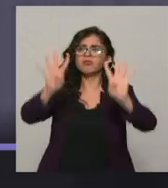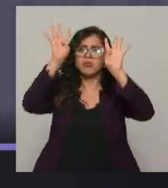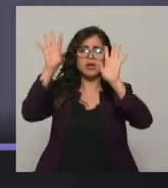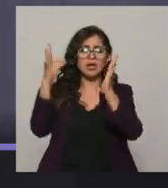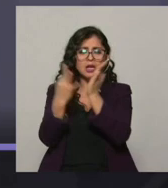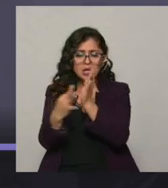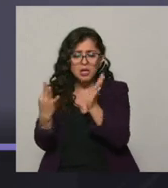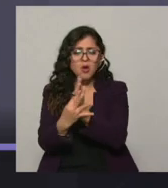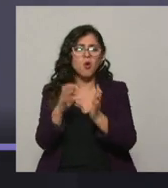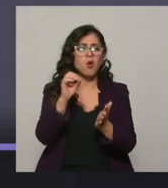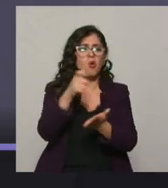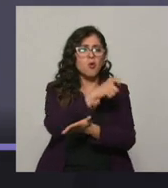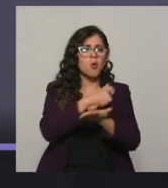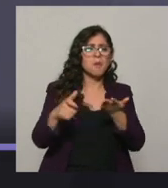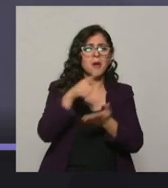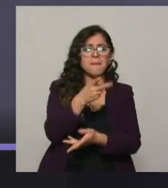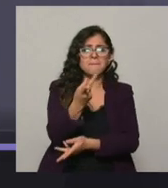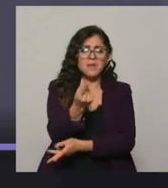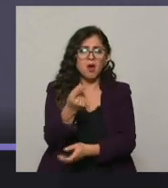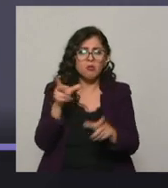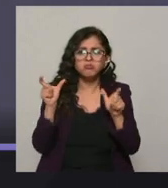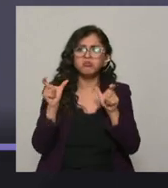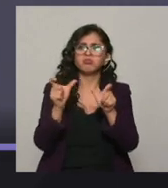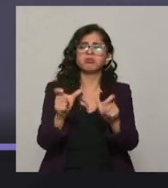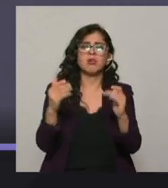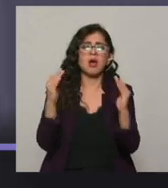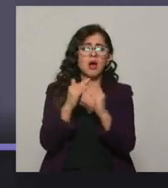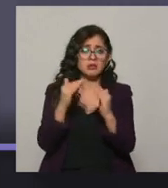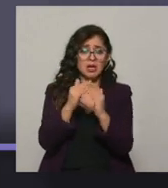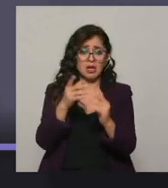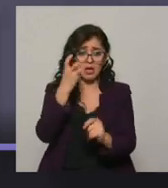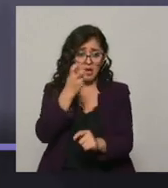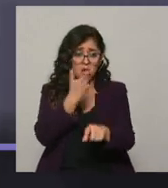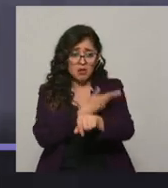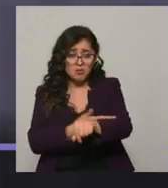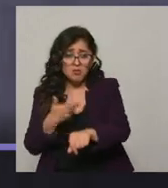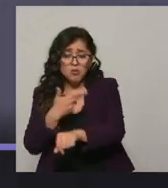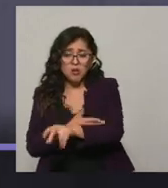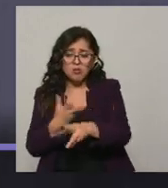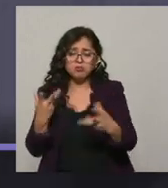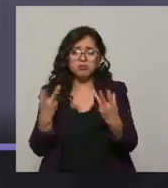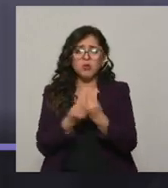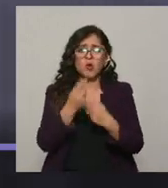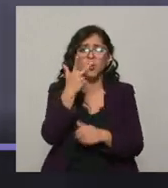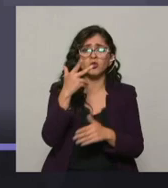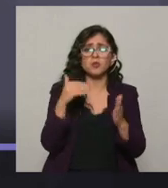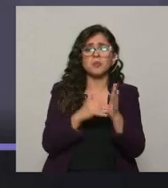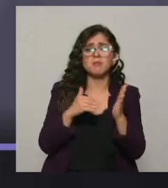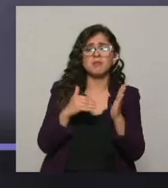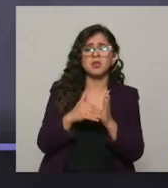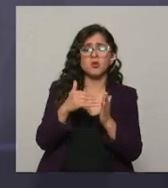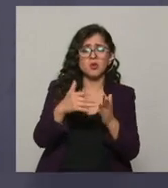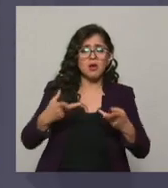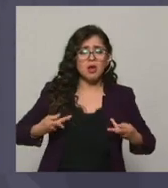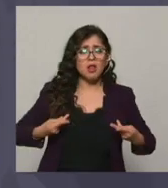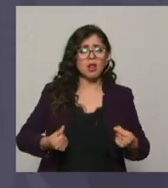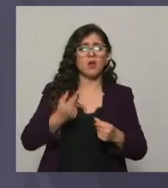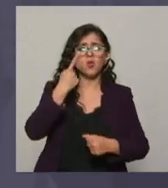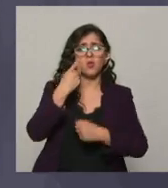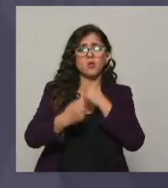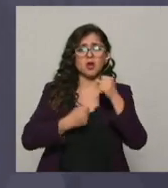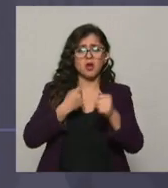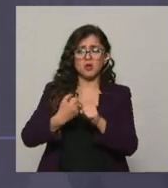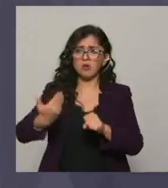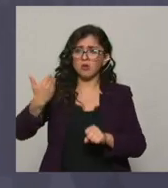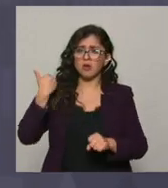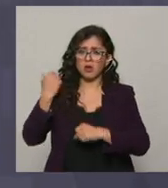perros guardianes, y tan solo en ese tipo de medidas preventivas se erogaron más de 8,000 millones de pesos en un año, que fue en